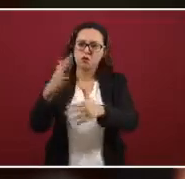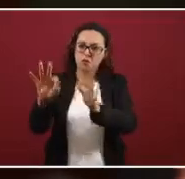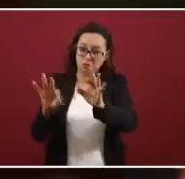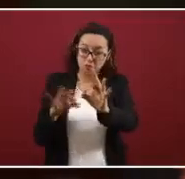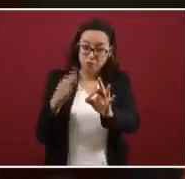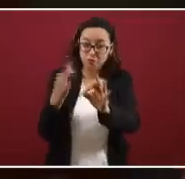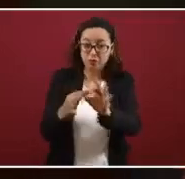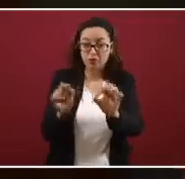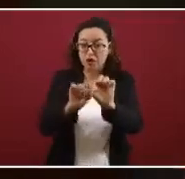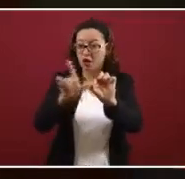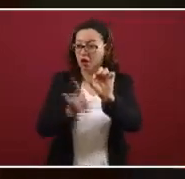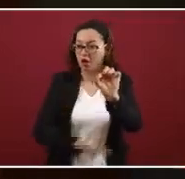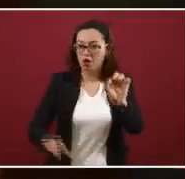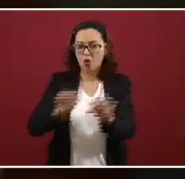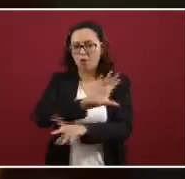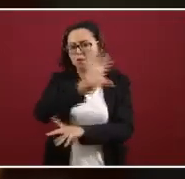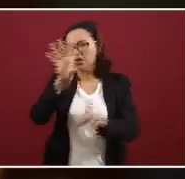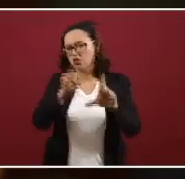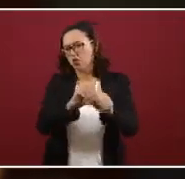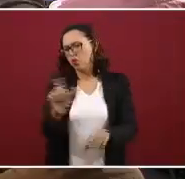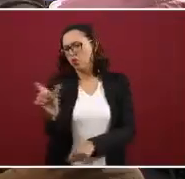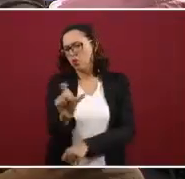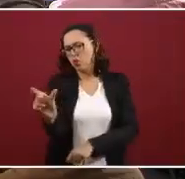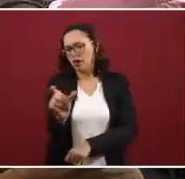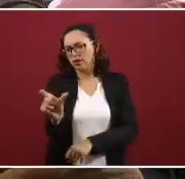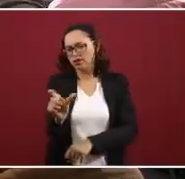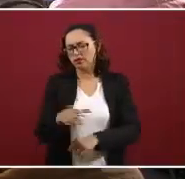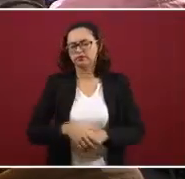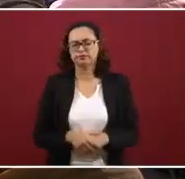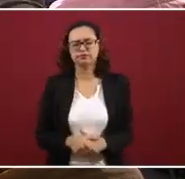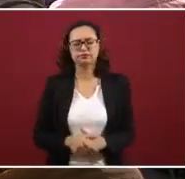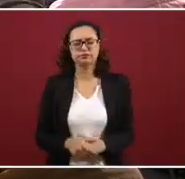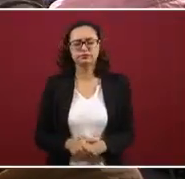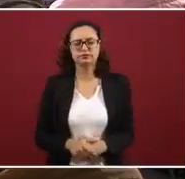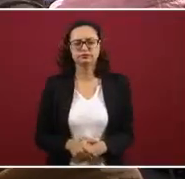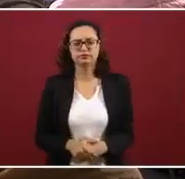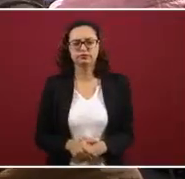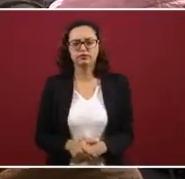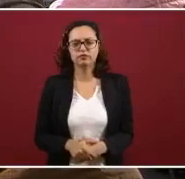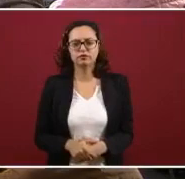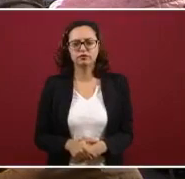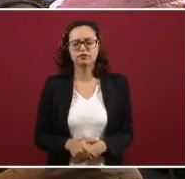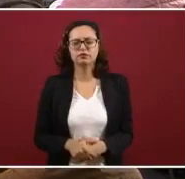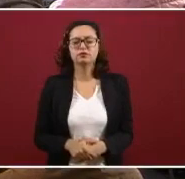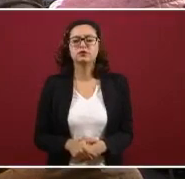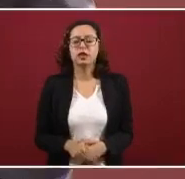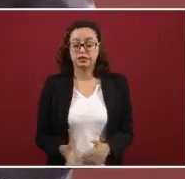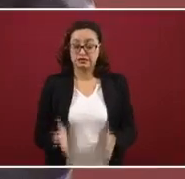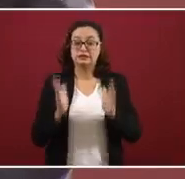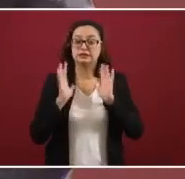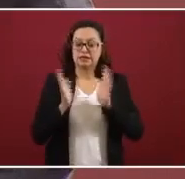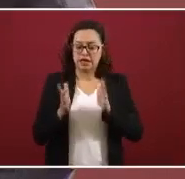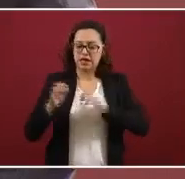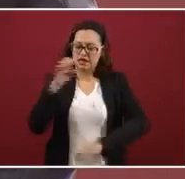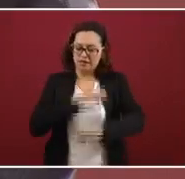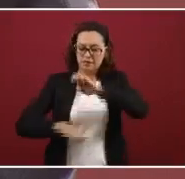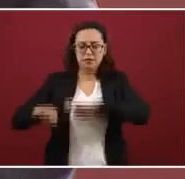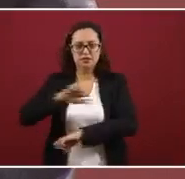país cuente con internet? Ya hicimos la empresa, ya está